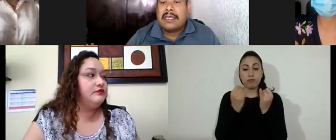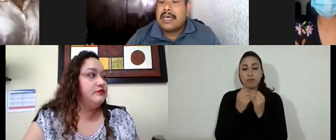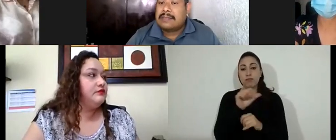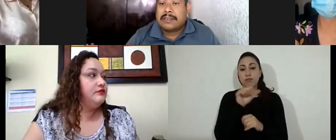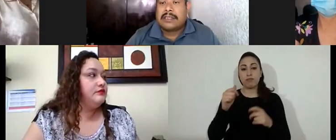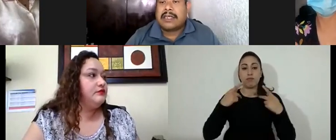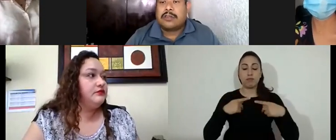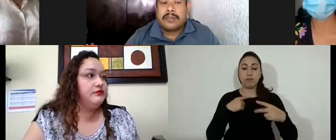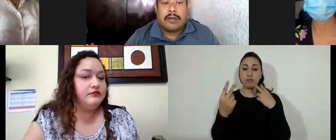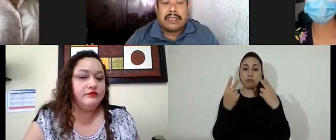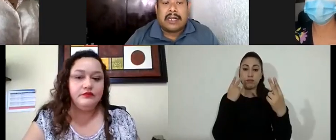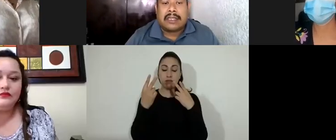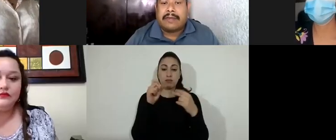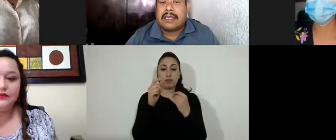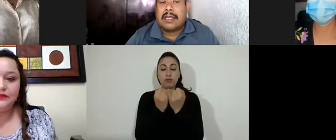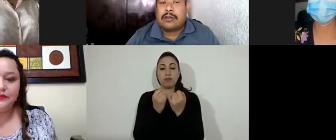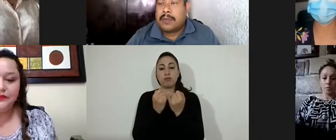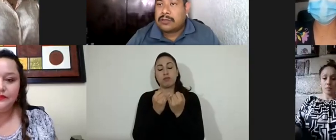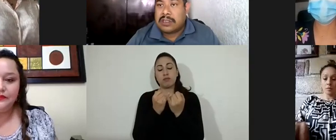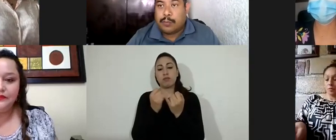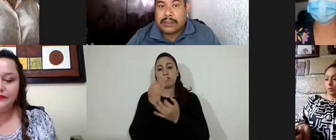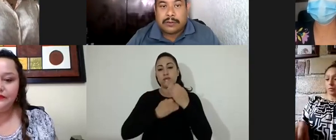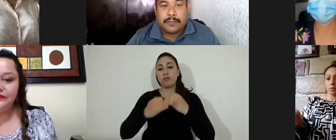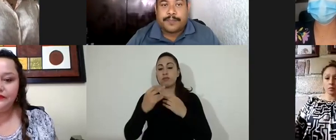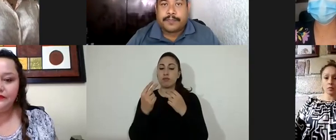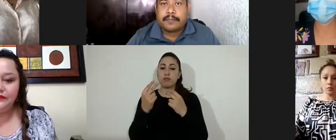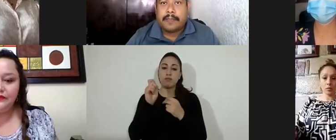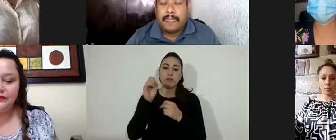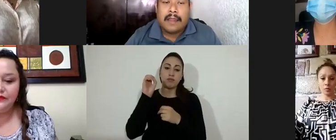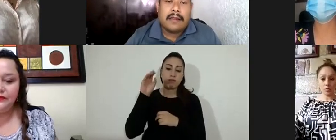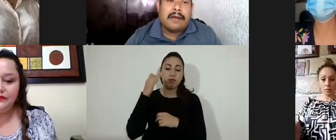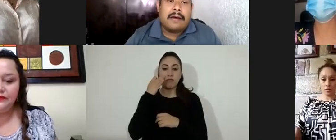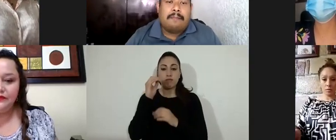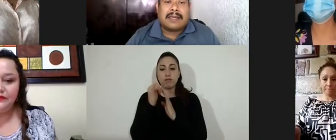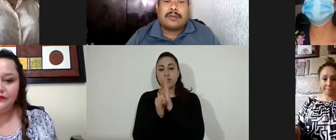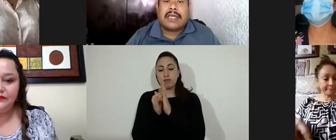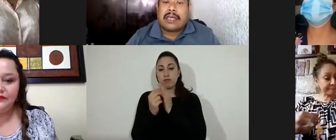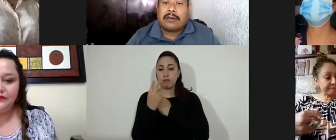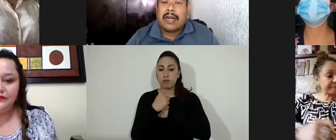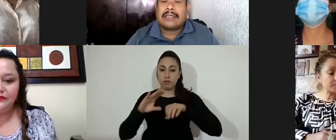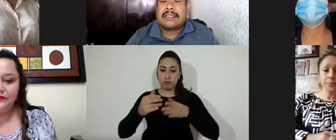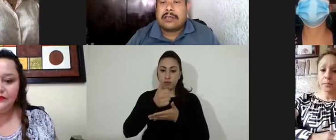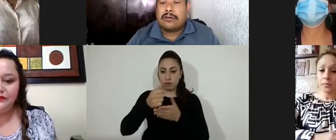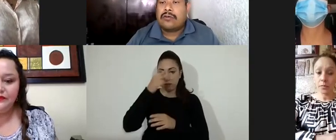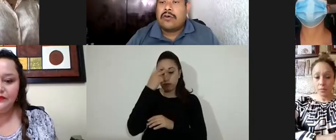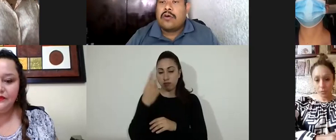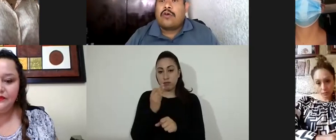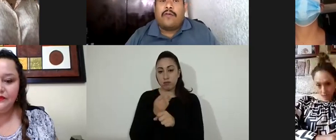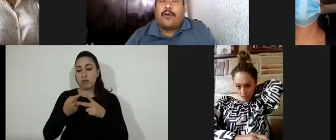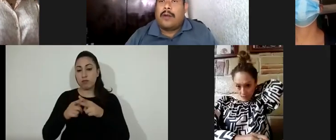misma y a las personas que nos visualizan a través de los medios dispuestos. Pasamos a desarrollar la